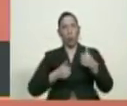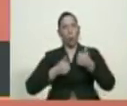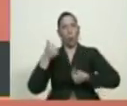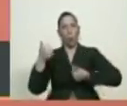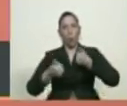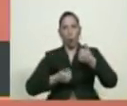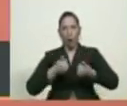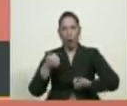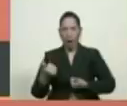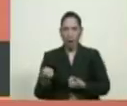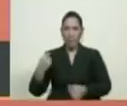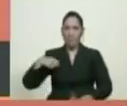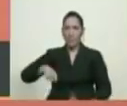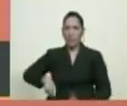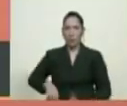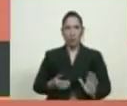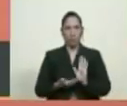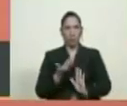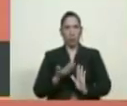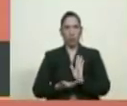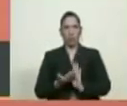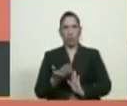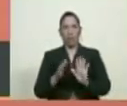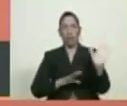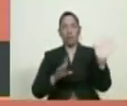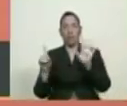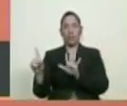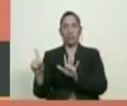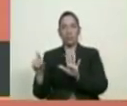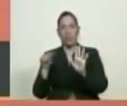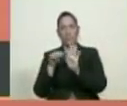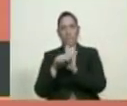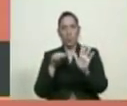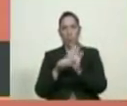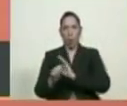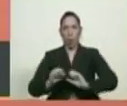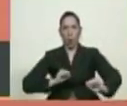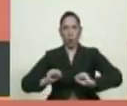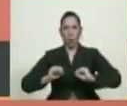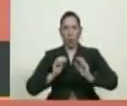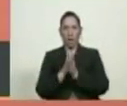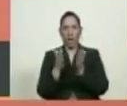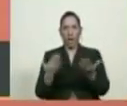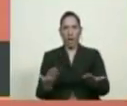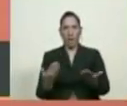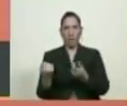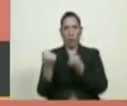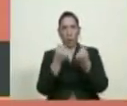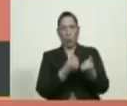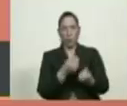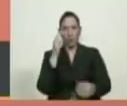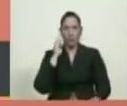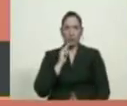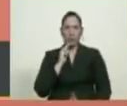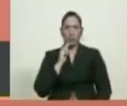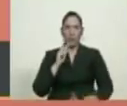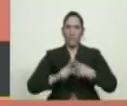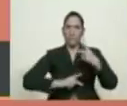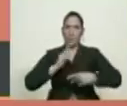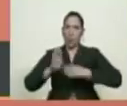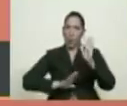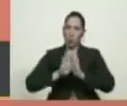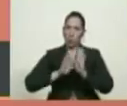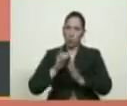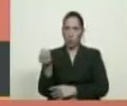más importantes, y están en los 15, ahora 16, motores de la agenda económica bolivariana. Producción de alimentos en